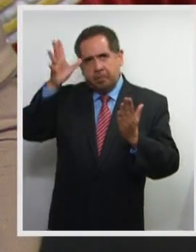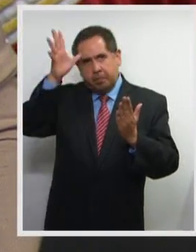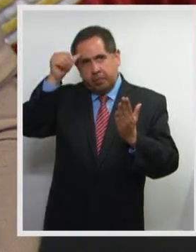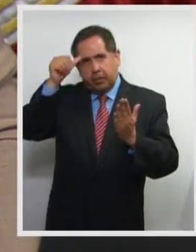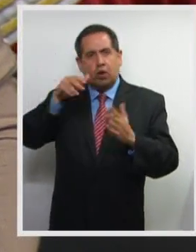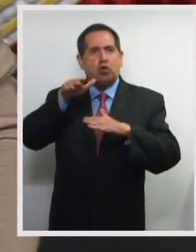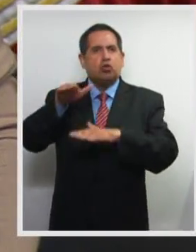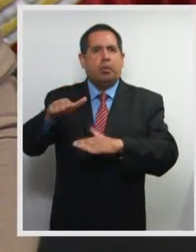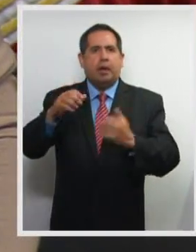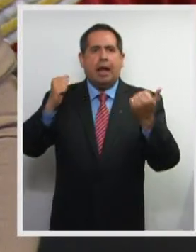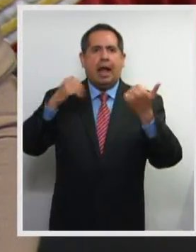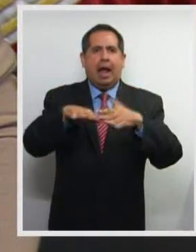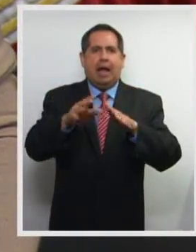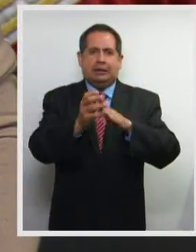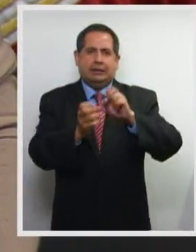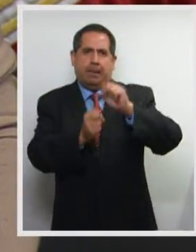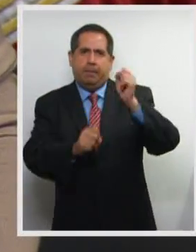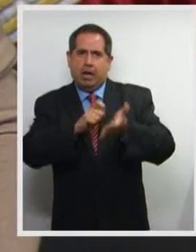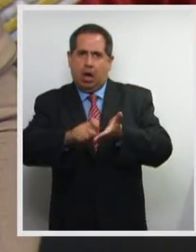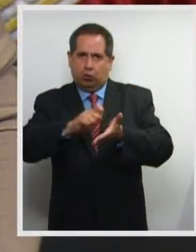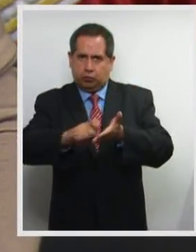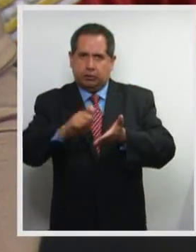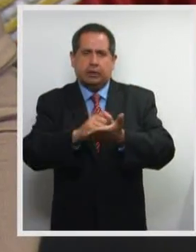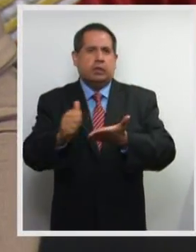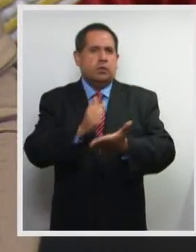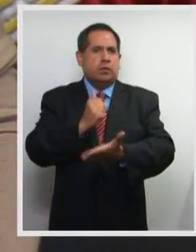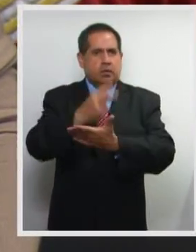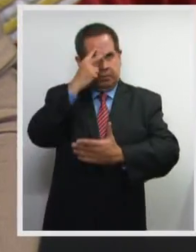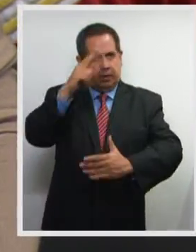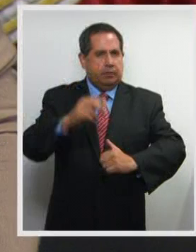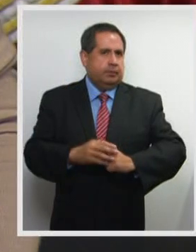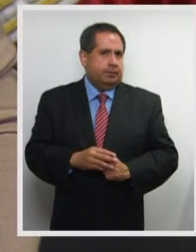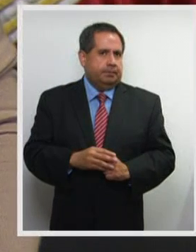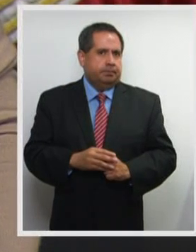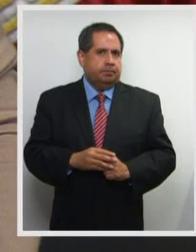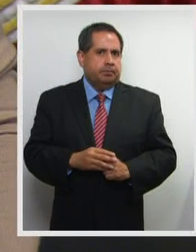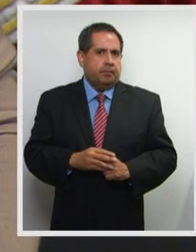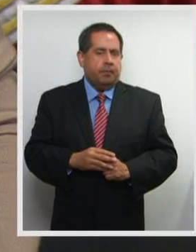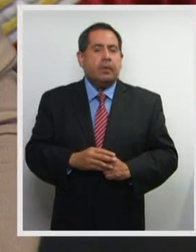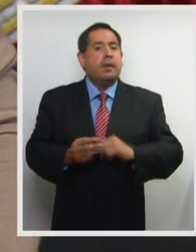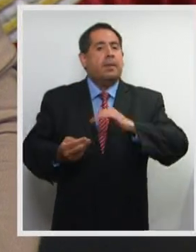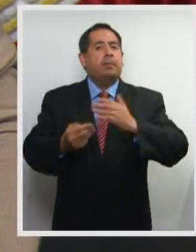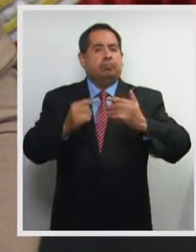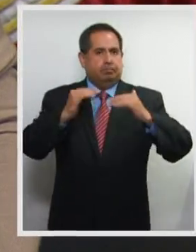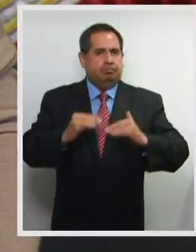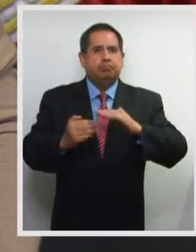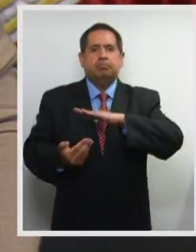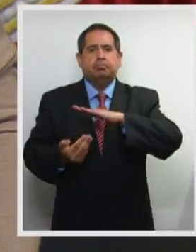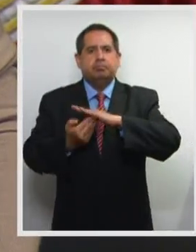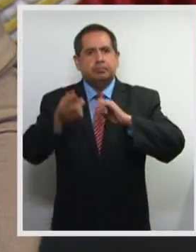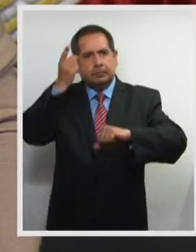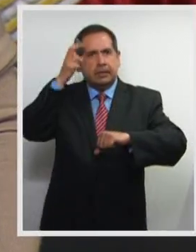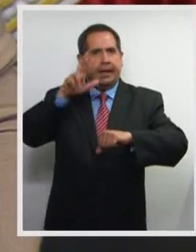Asamblea Constituyente de la Ciudad de México. Acuerdo de la mesa directiva,